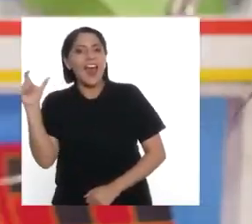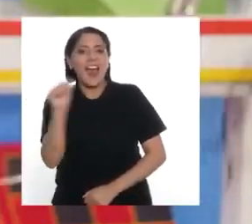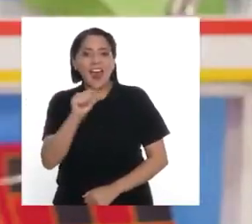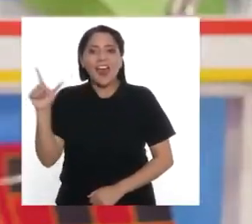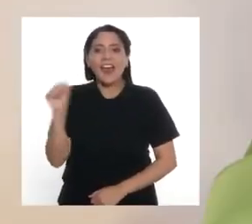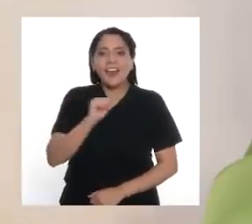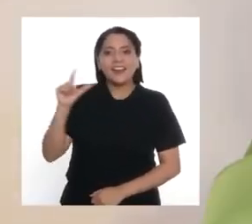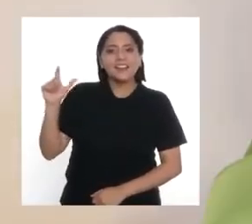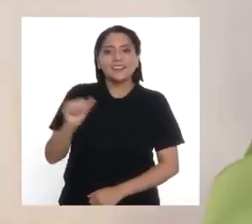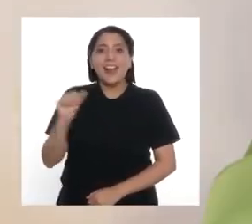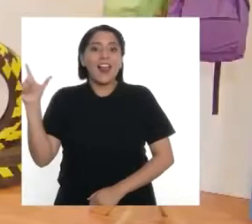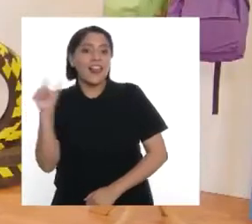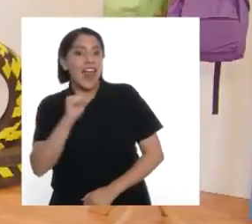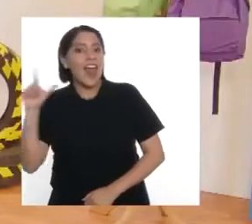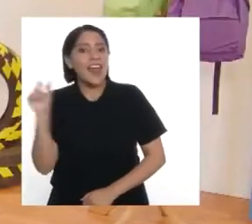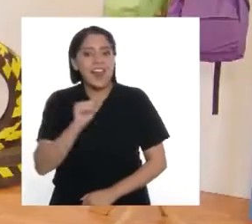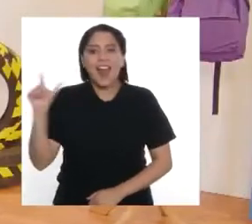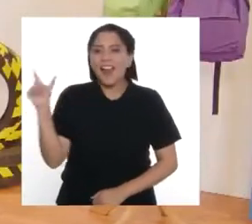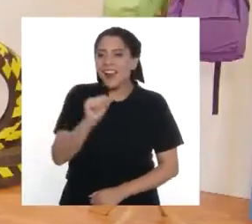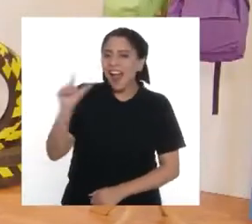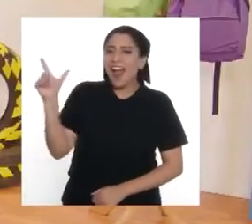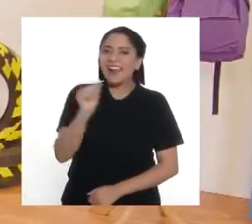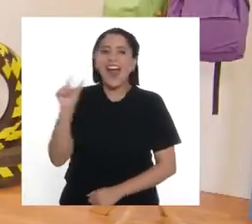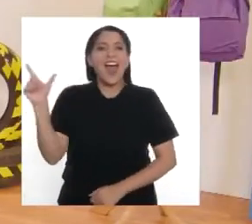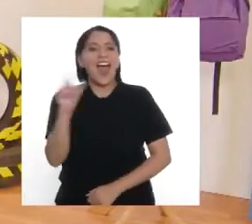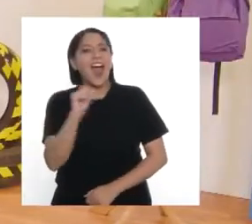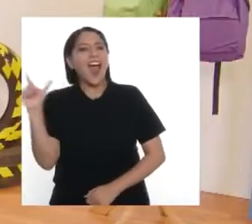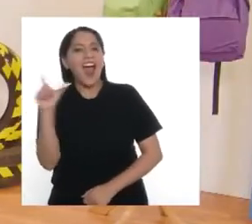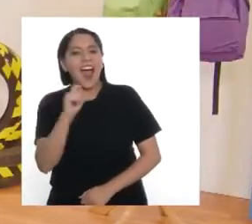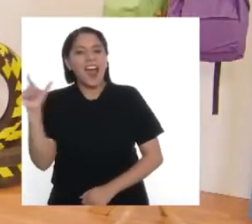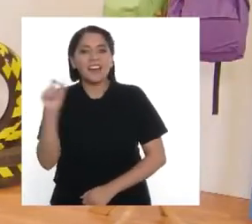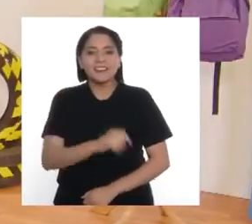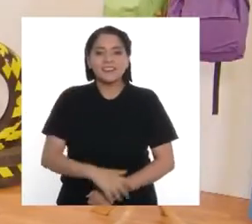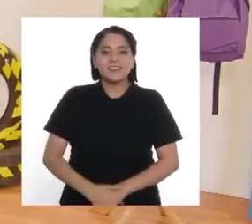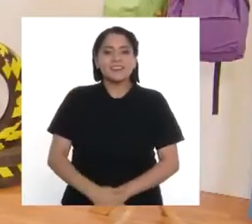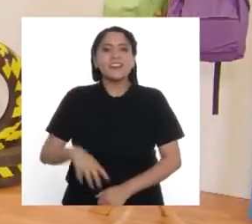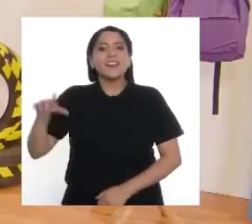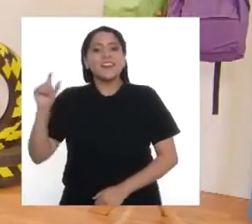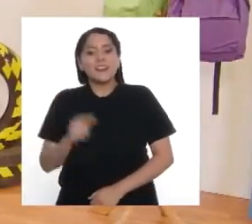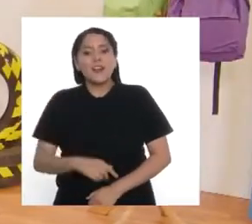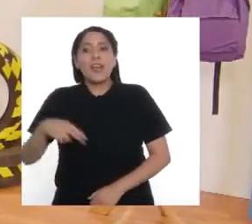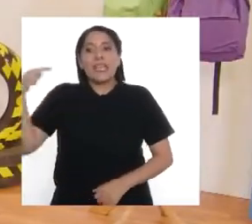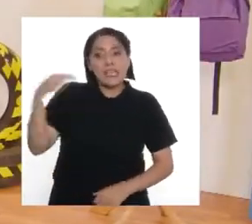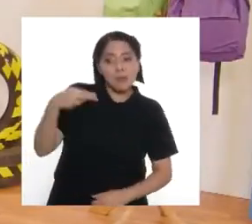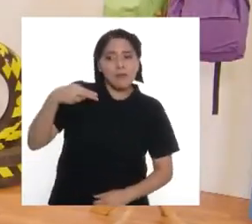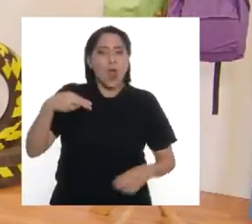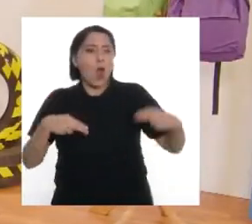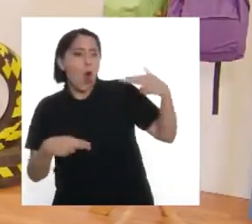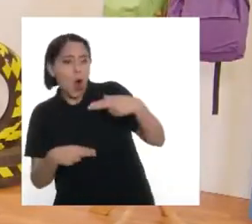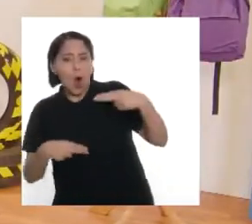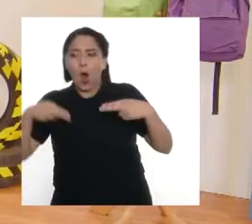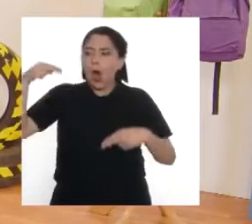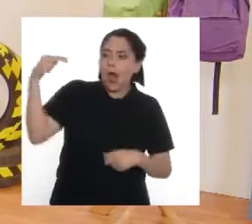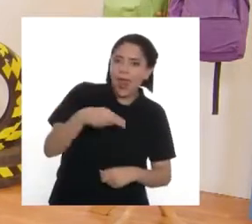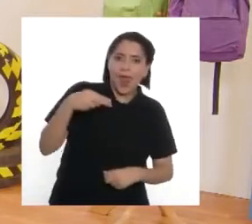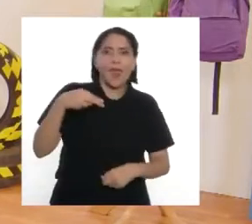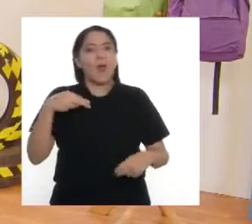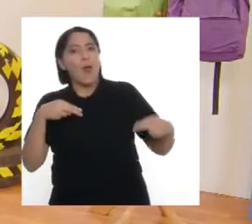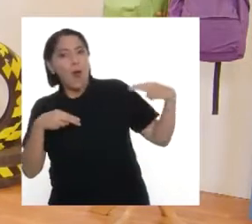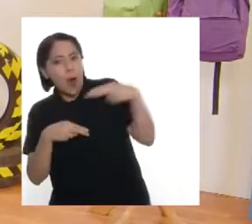la. La la la la la. Ahí. Hip hop,